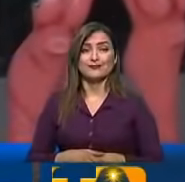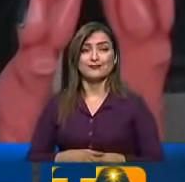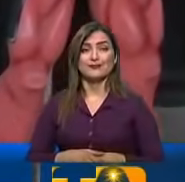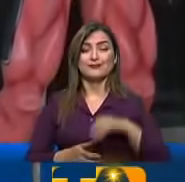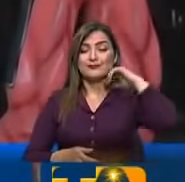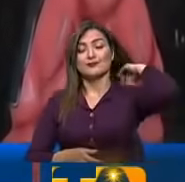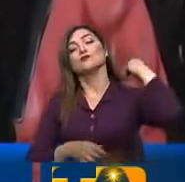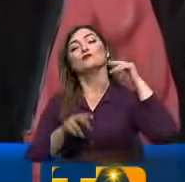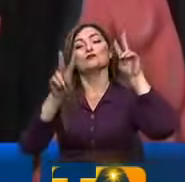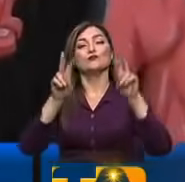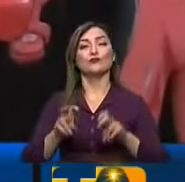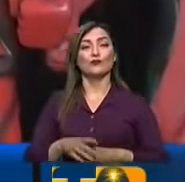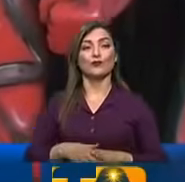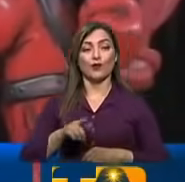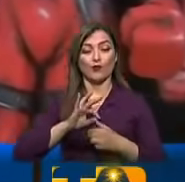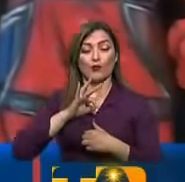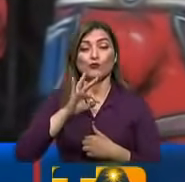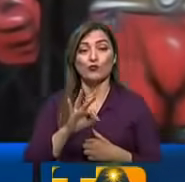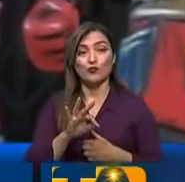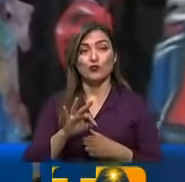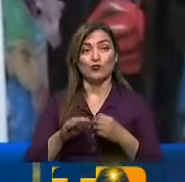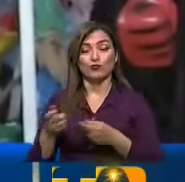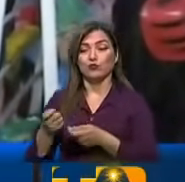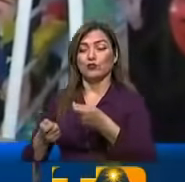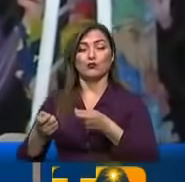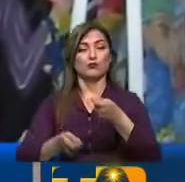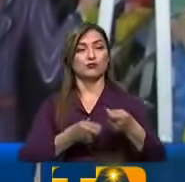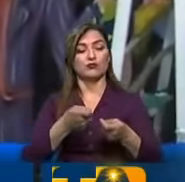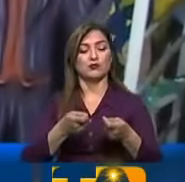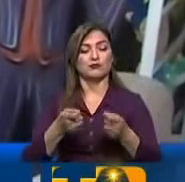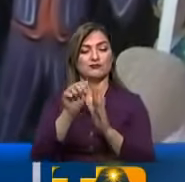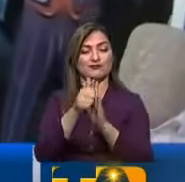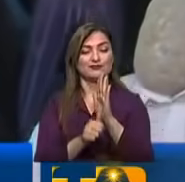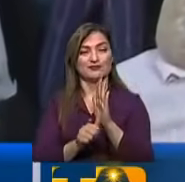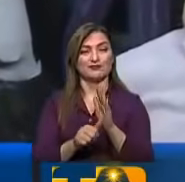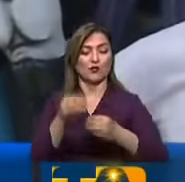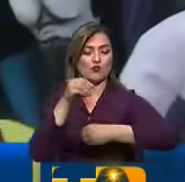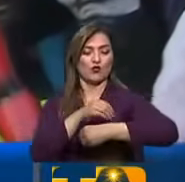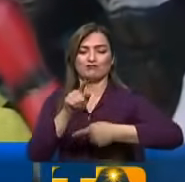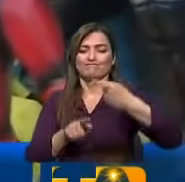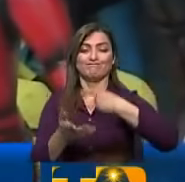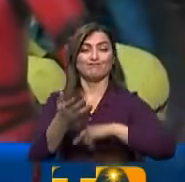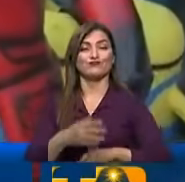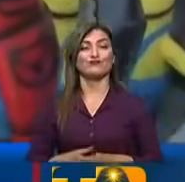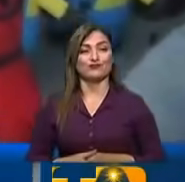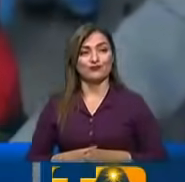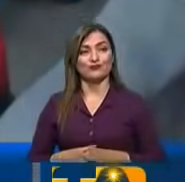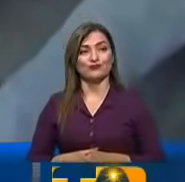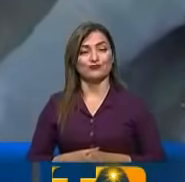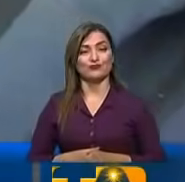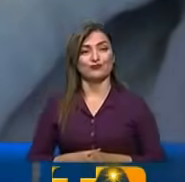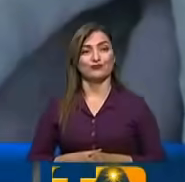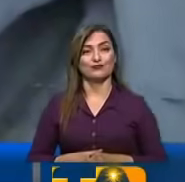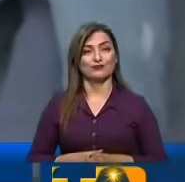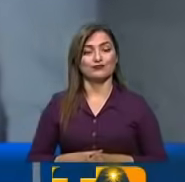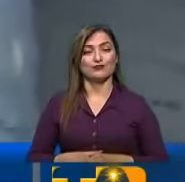de la pandemia no se pudo recoger todo el comercio para elaborar los monigotes. Entonces, señora Jacqueline,